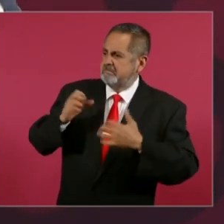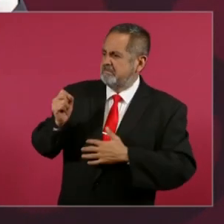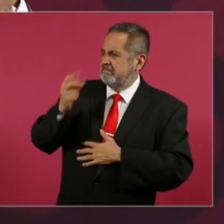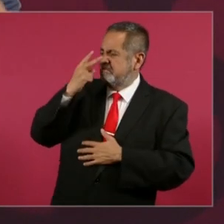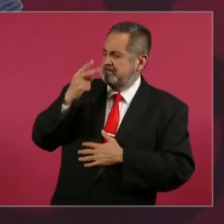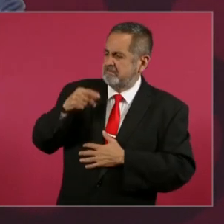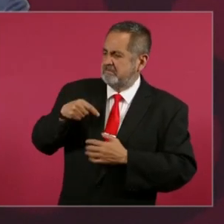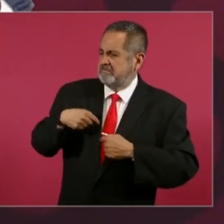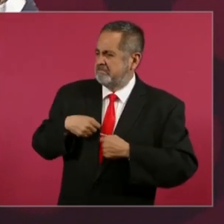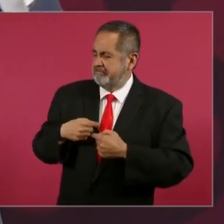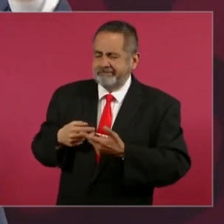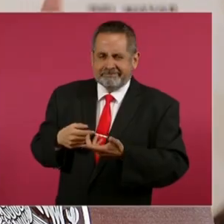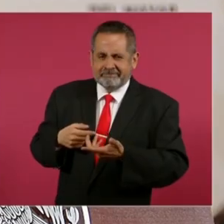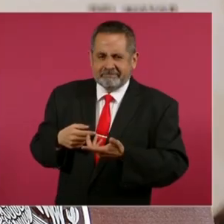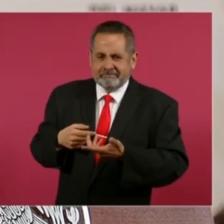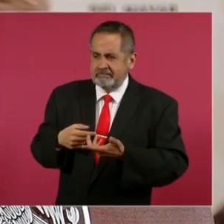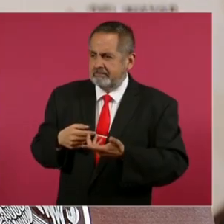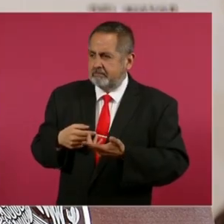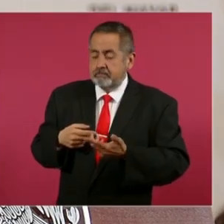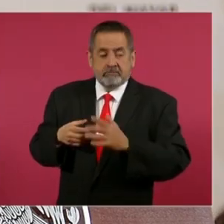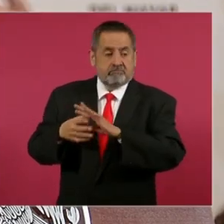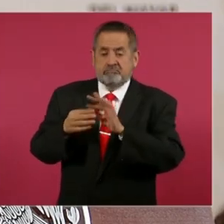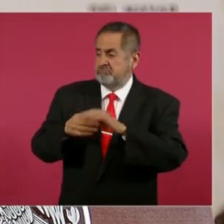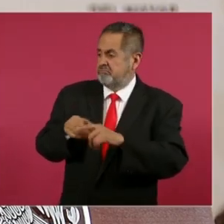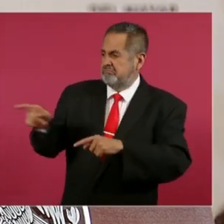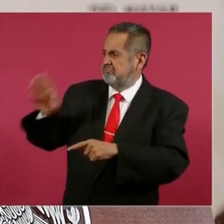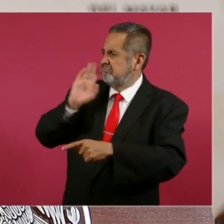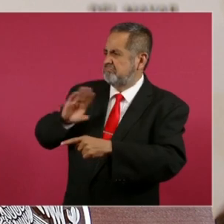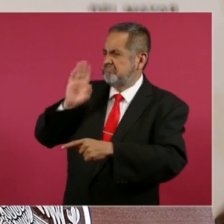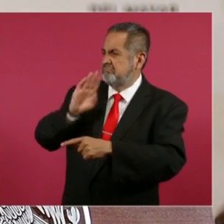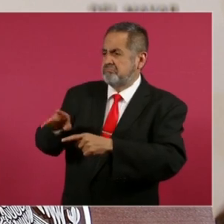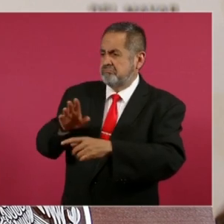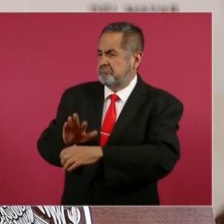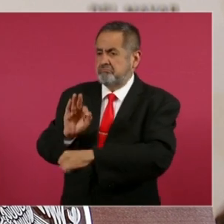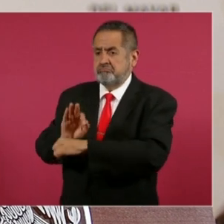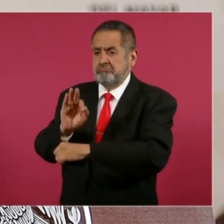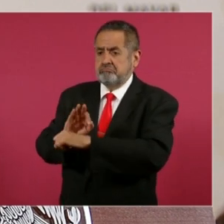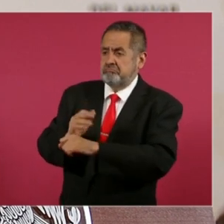y se conviertan, ¿no?, en paladines de la libertad,